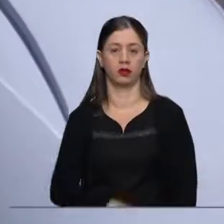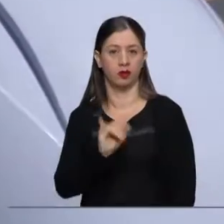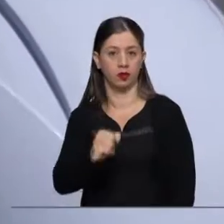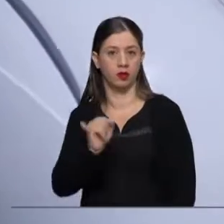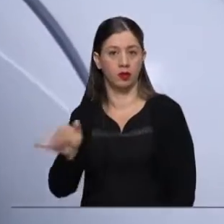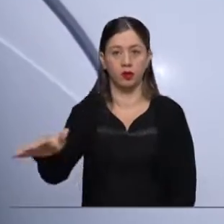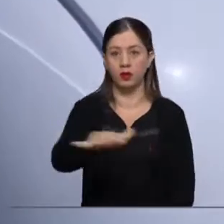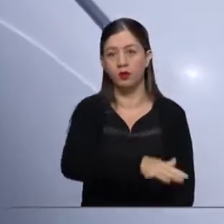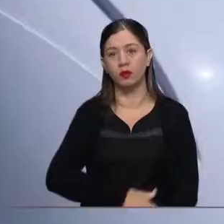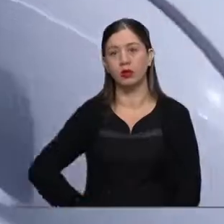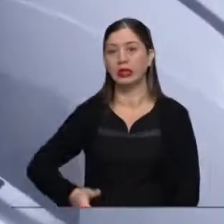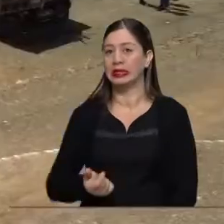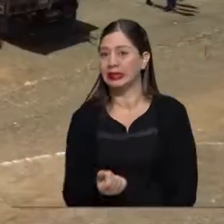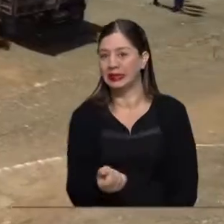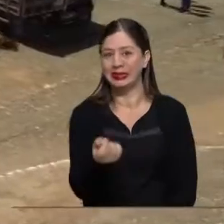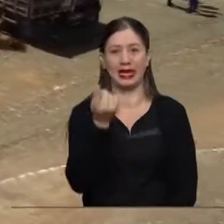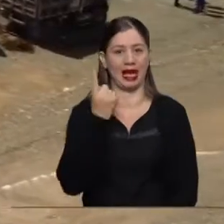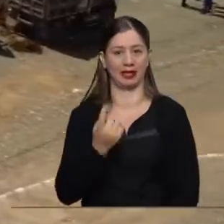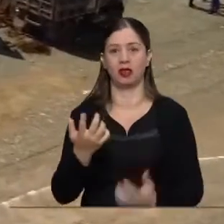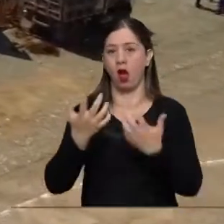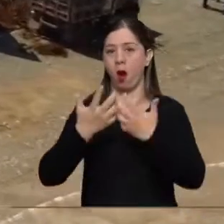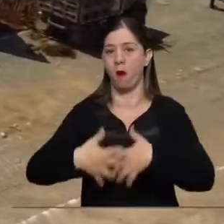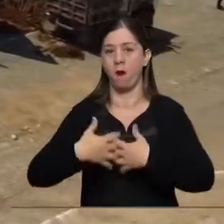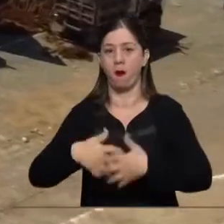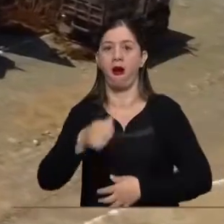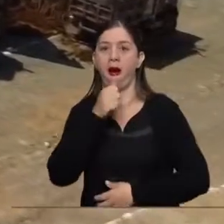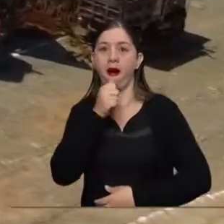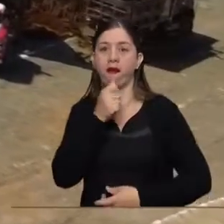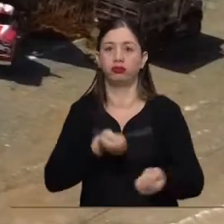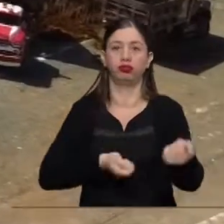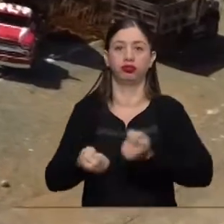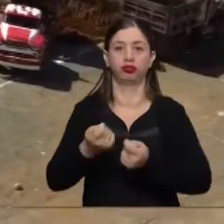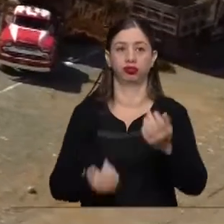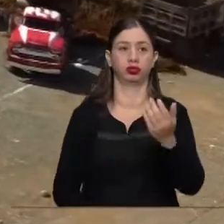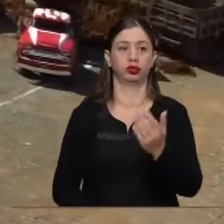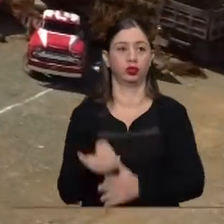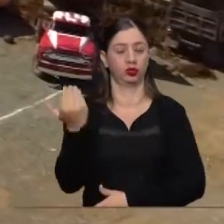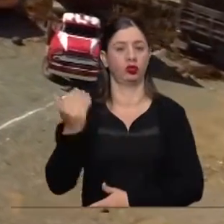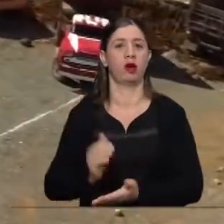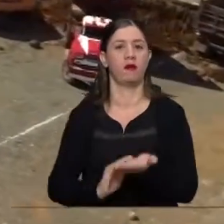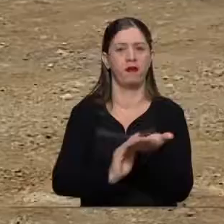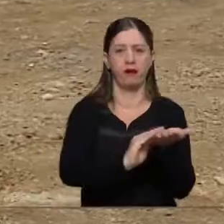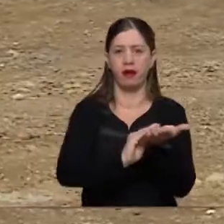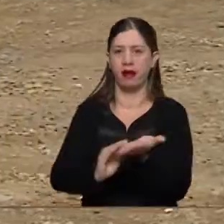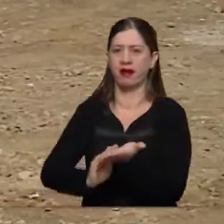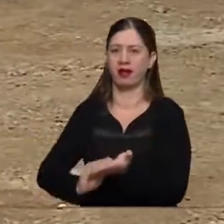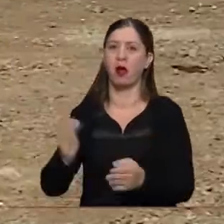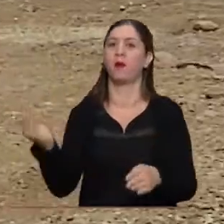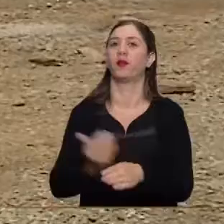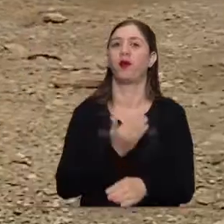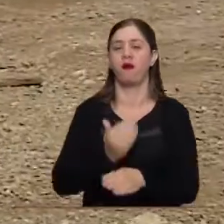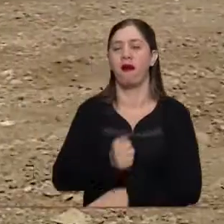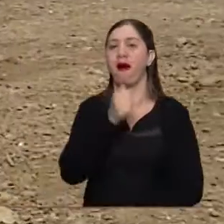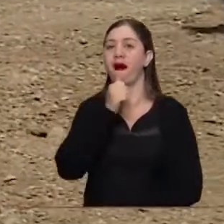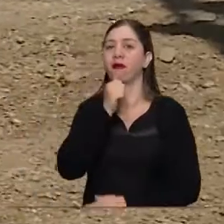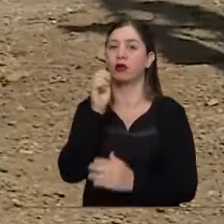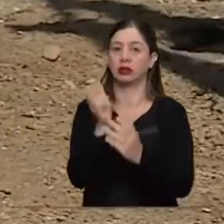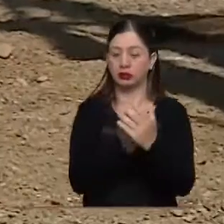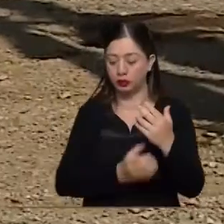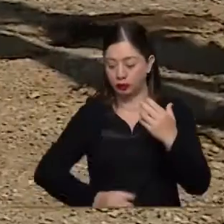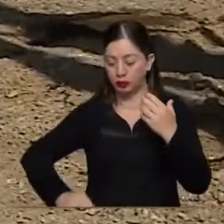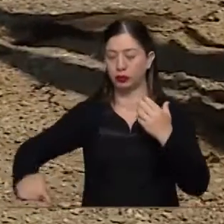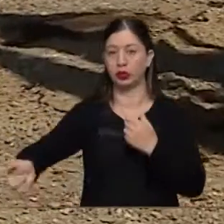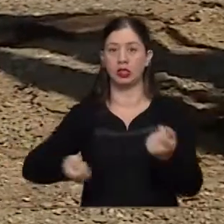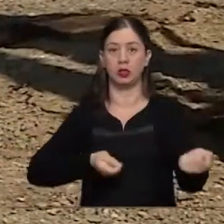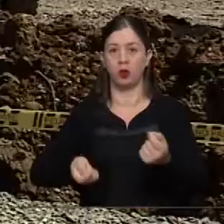Jamundí está cada vez más cerca de contar con una planta de tratamiento de aguas residuales para solucionar sus falencias de acueducto, alcantarillado y manejo de